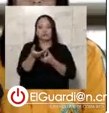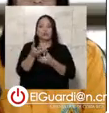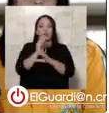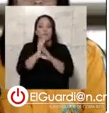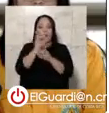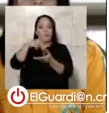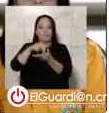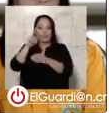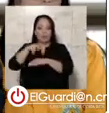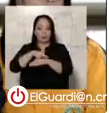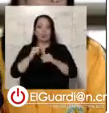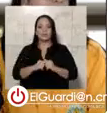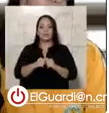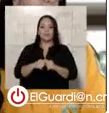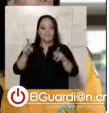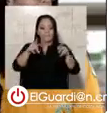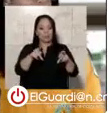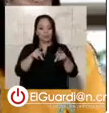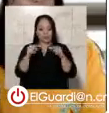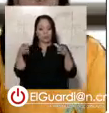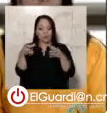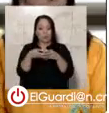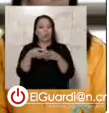compañeros de las brigadas, valientes